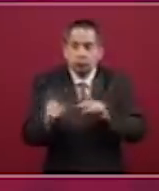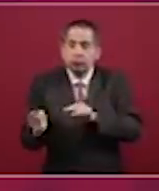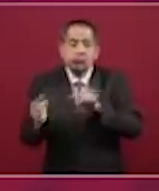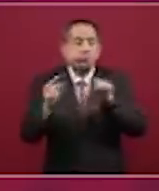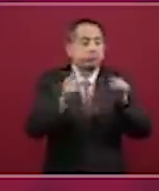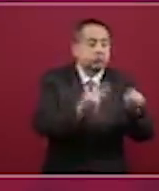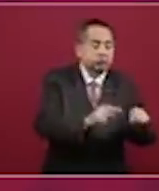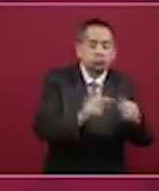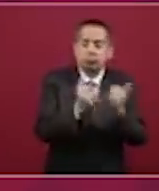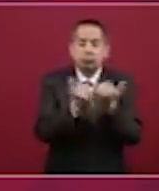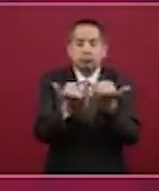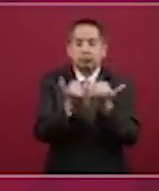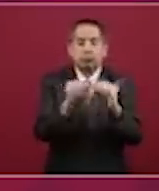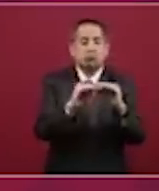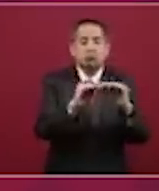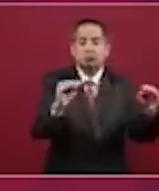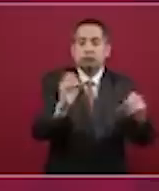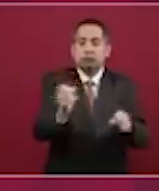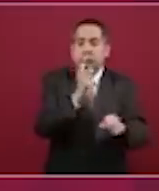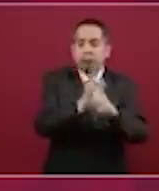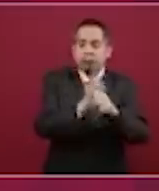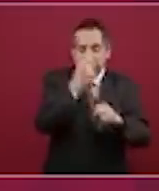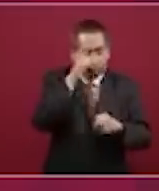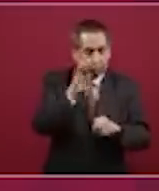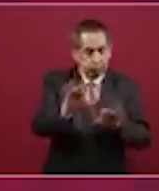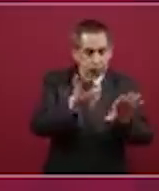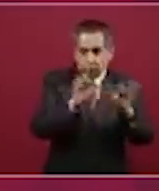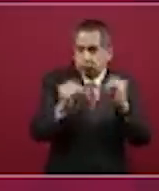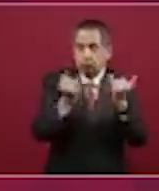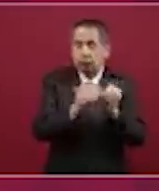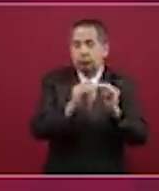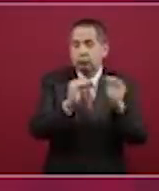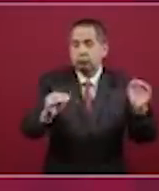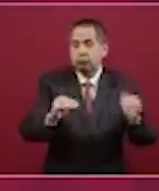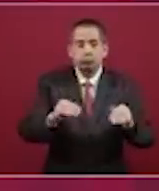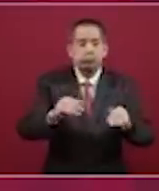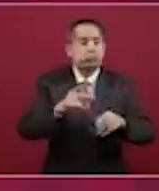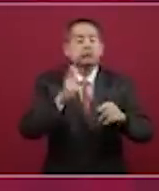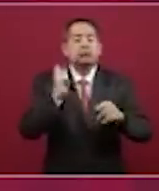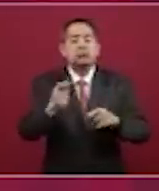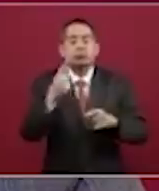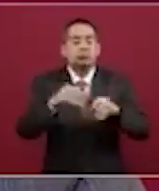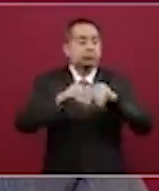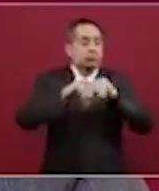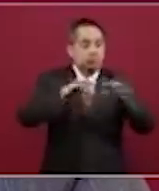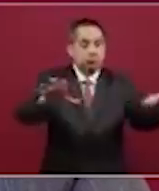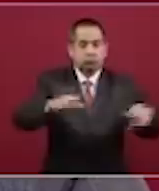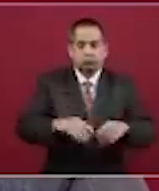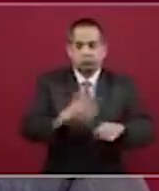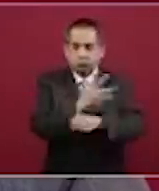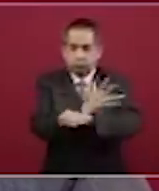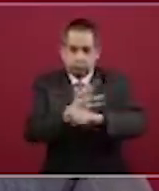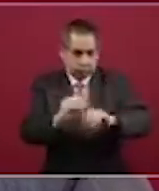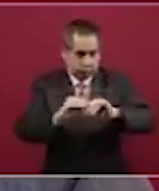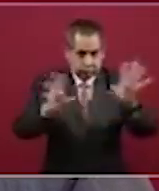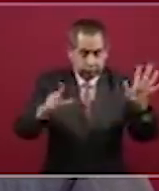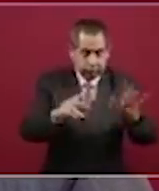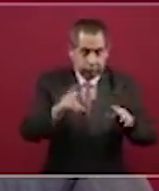los aspirantes en igualdad de condiciones, los cuales serán públicos, transparentes,